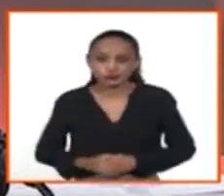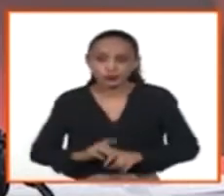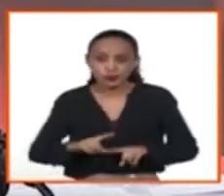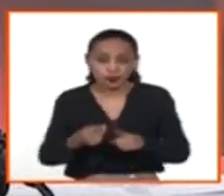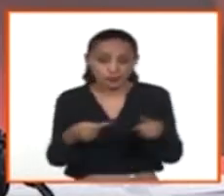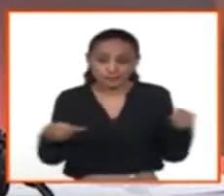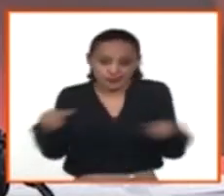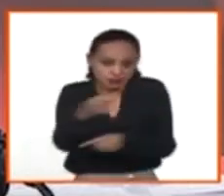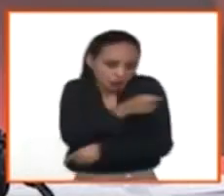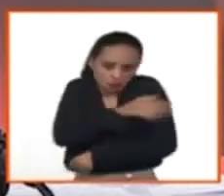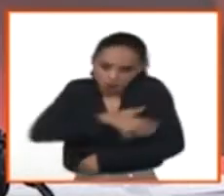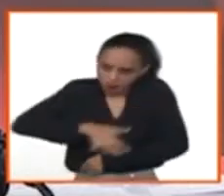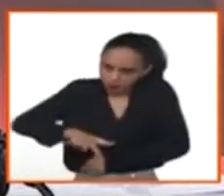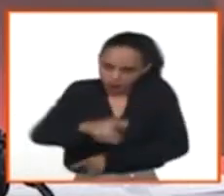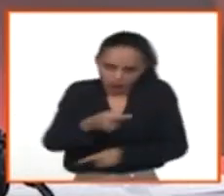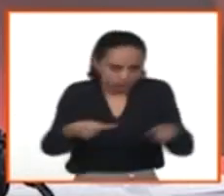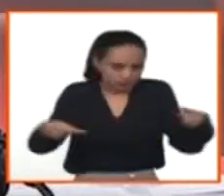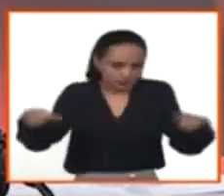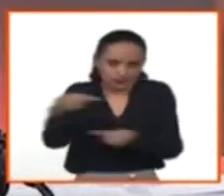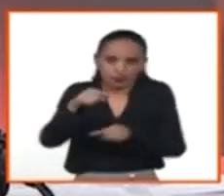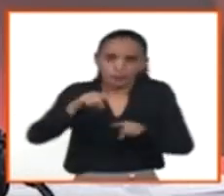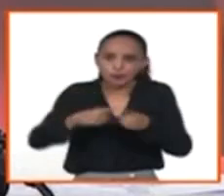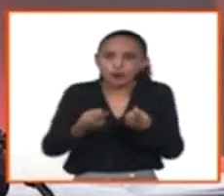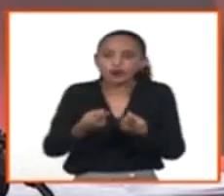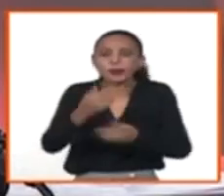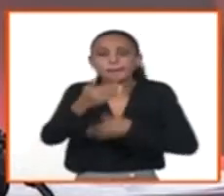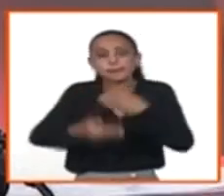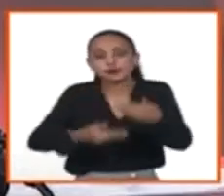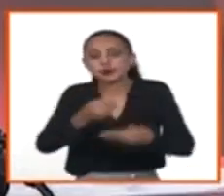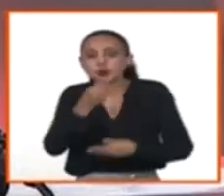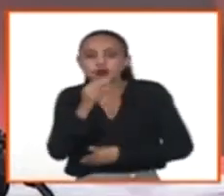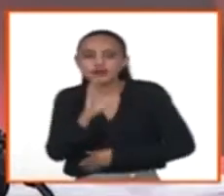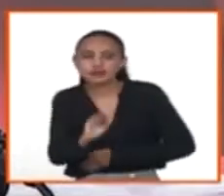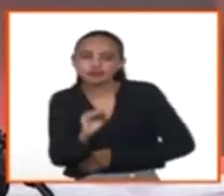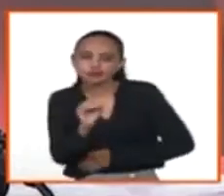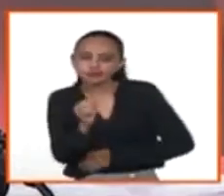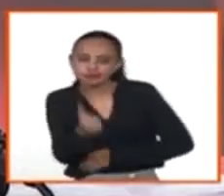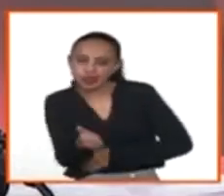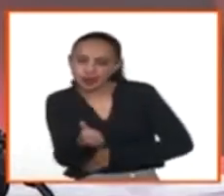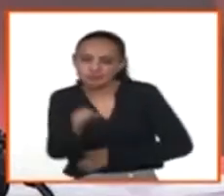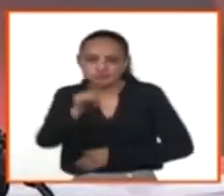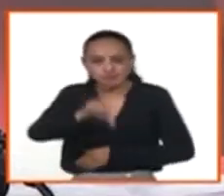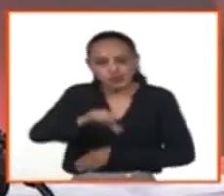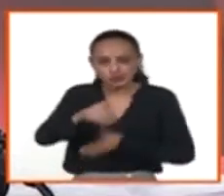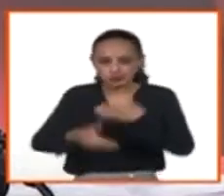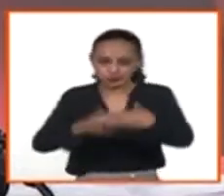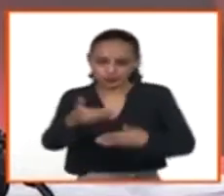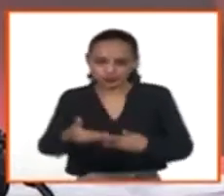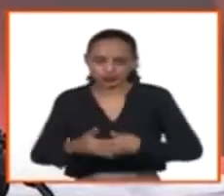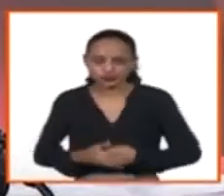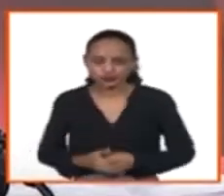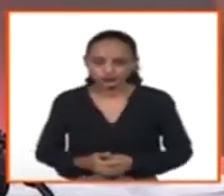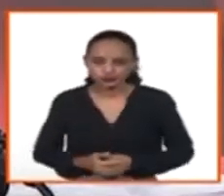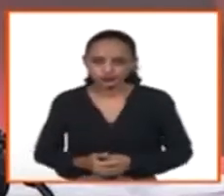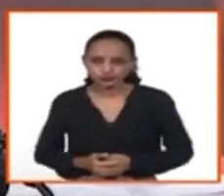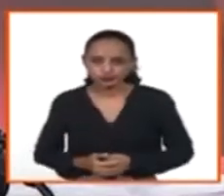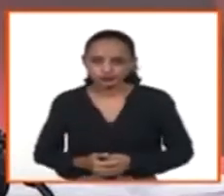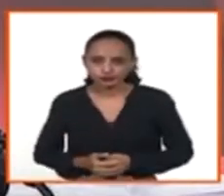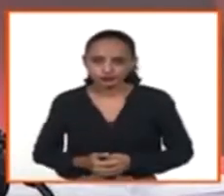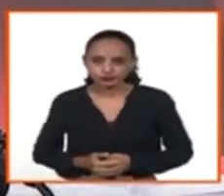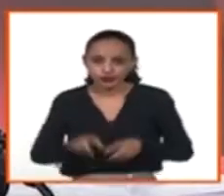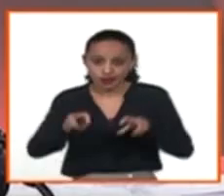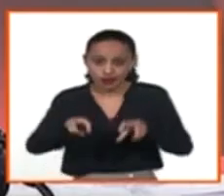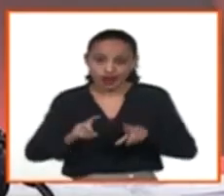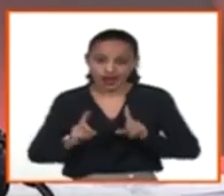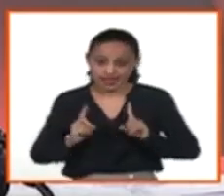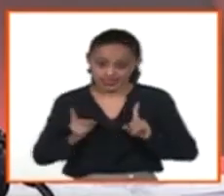quien mide cómo puede ir un proceso como este de producción de alimentos. Bueno, desde la Asamblea se han organizado diferentes actividades. O